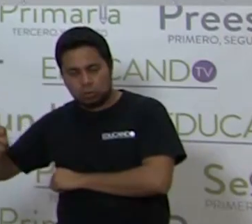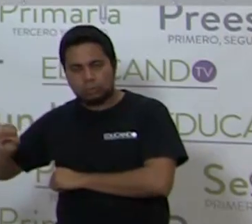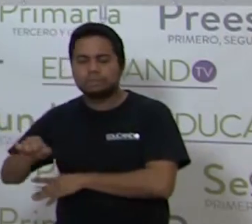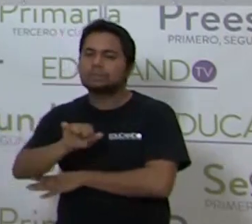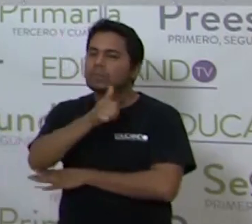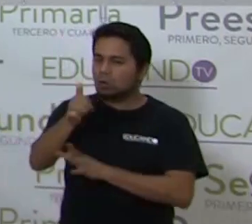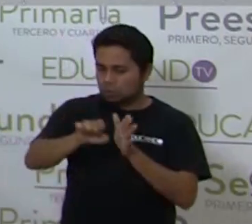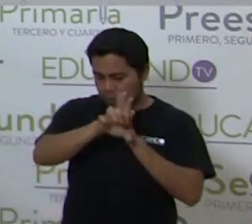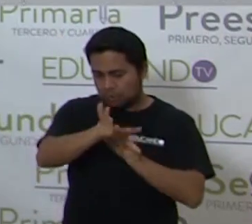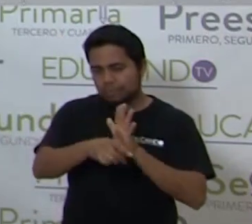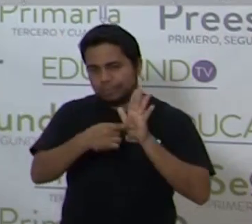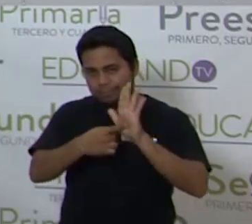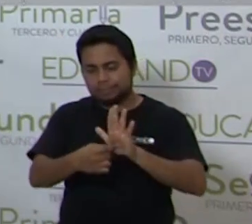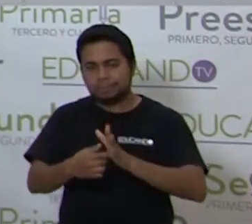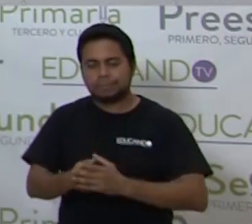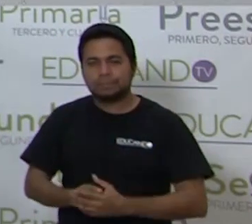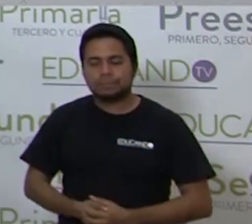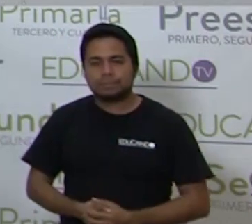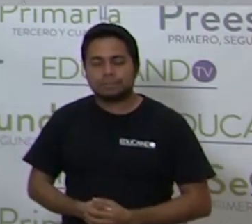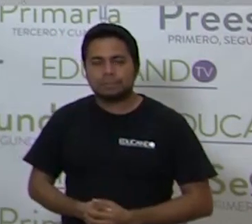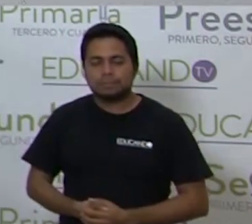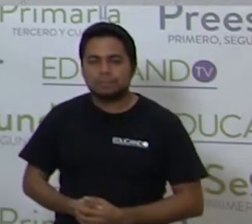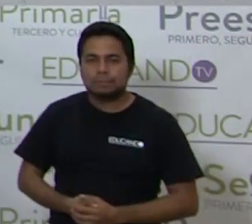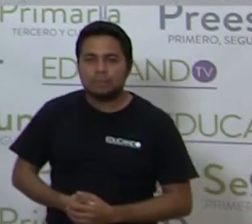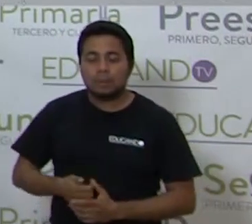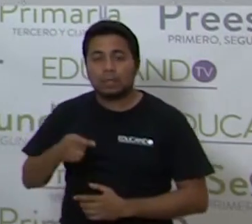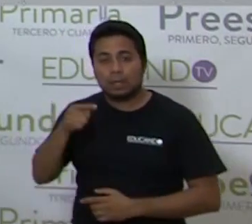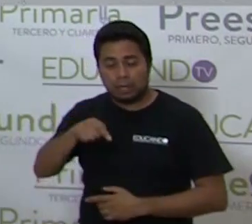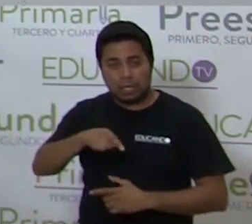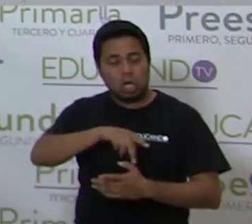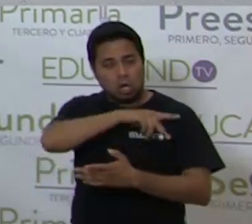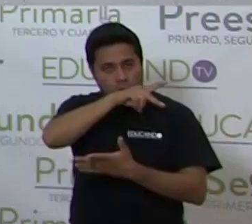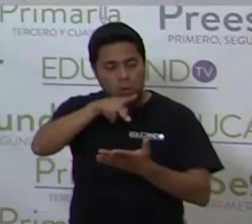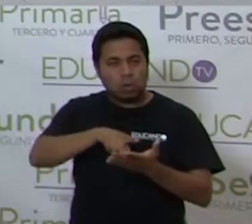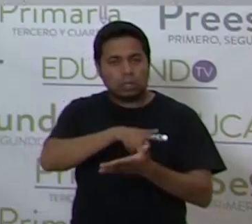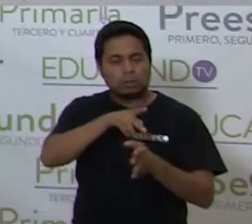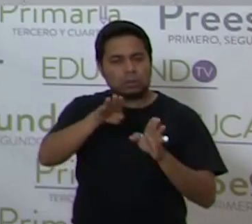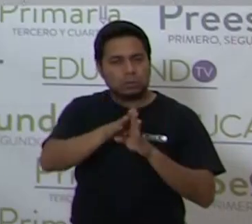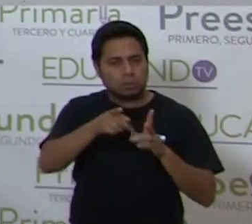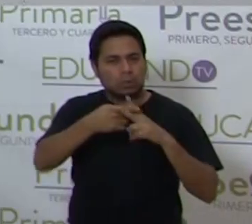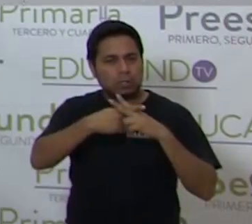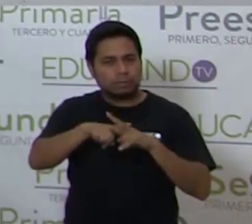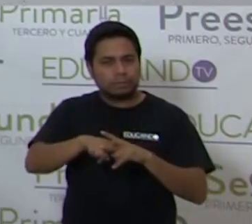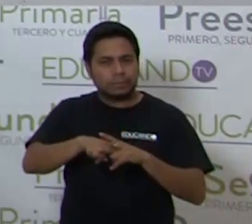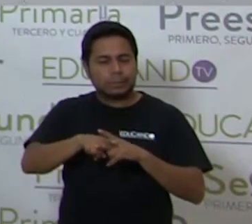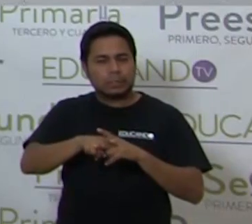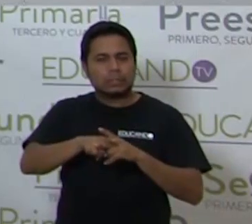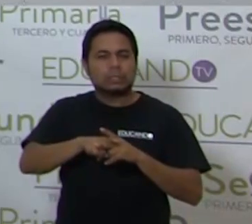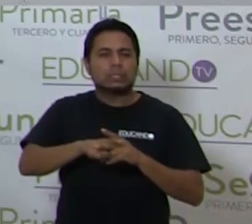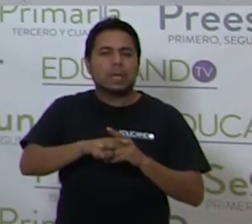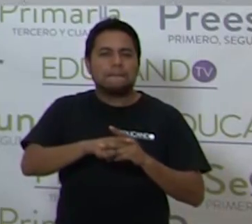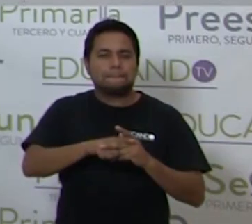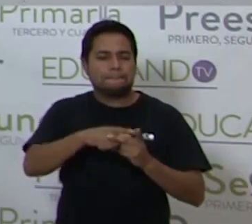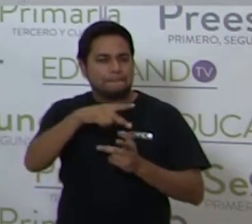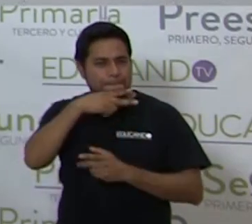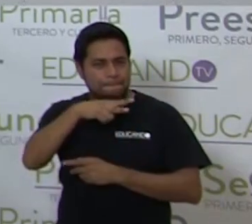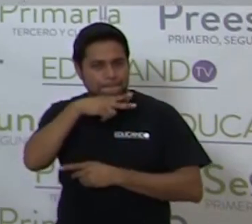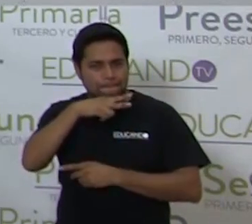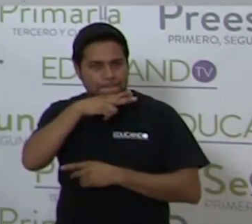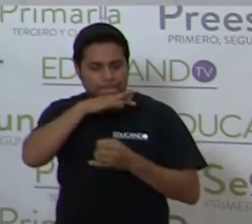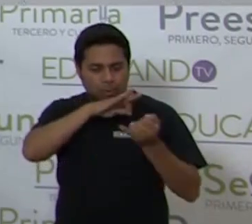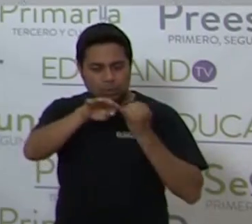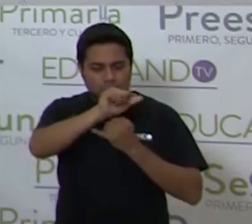otro ejemplo. Vamos a tomar otra vez a partir de lo que son los infinitivos, por